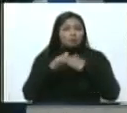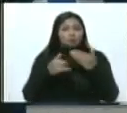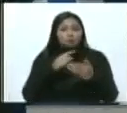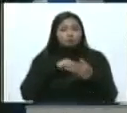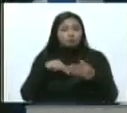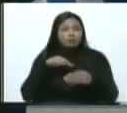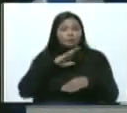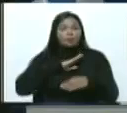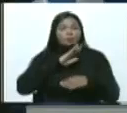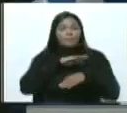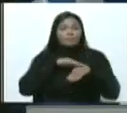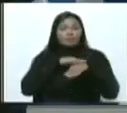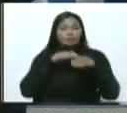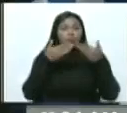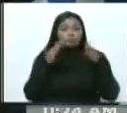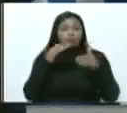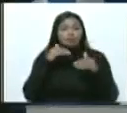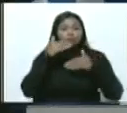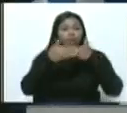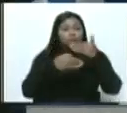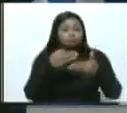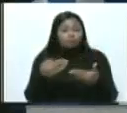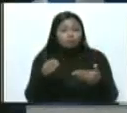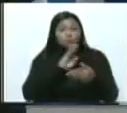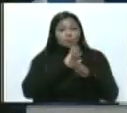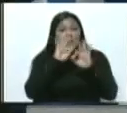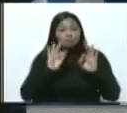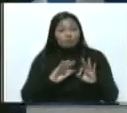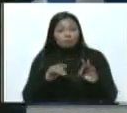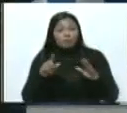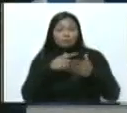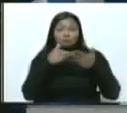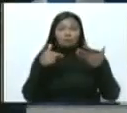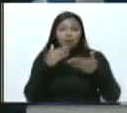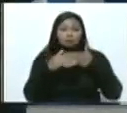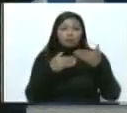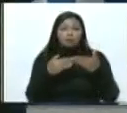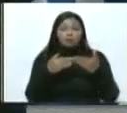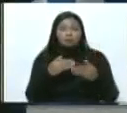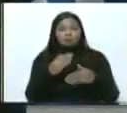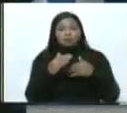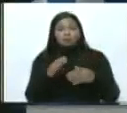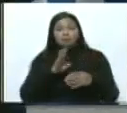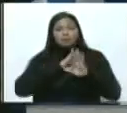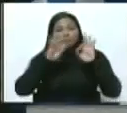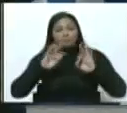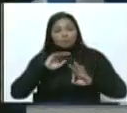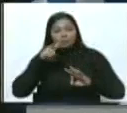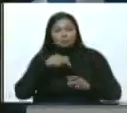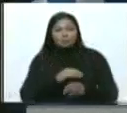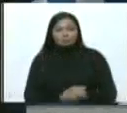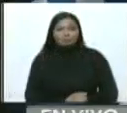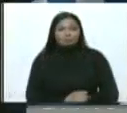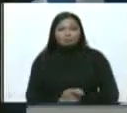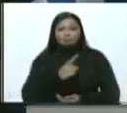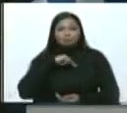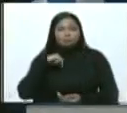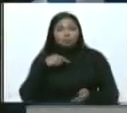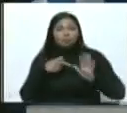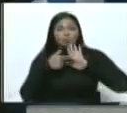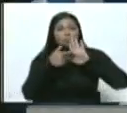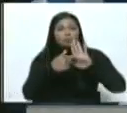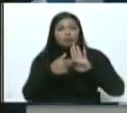este Ministerio Público adelanta y avanza como titular de la acción penal para mostrar